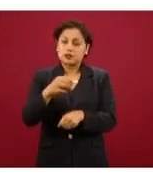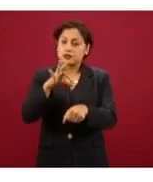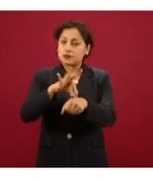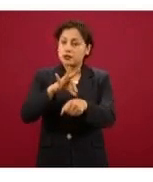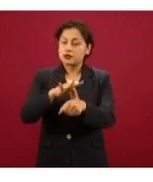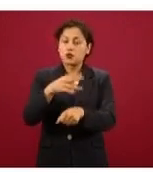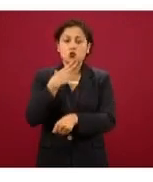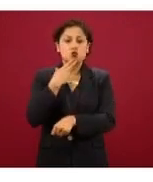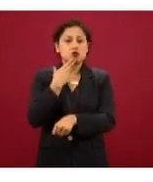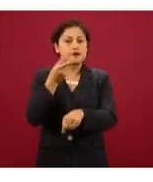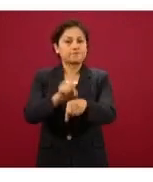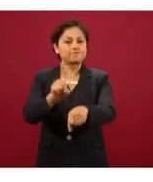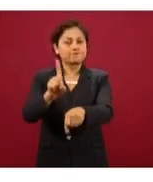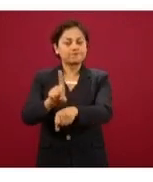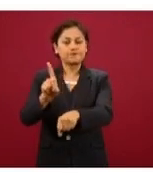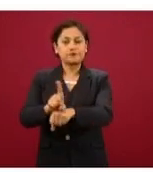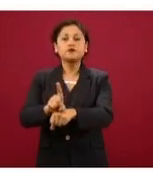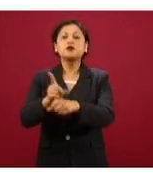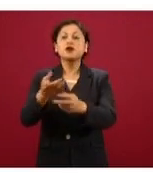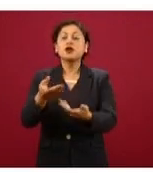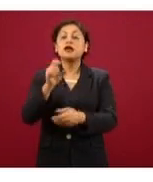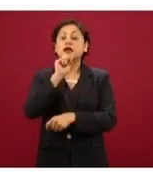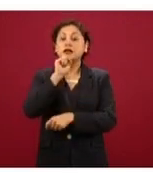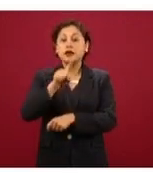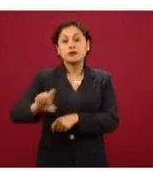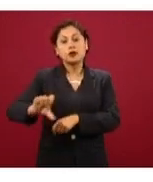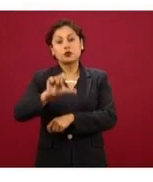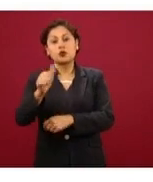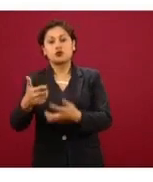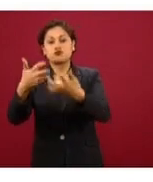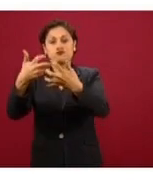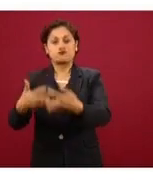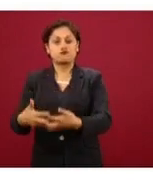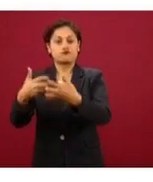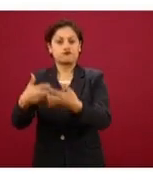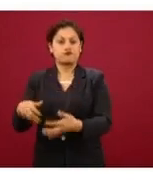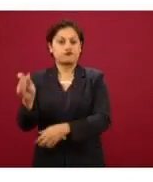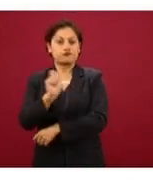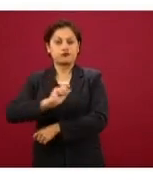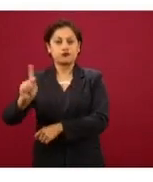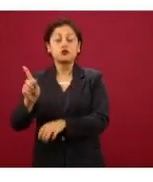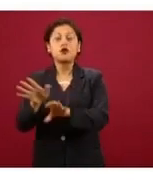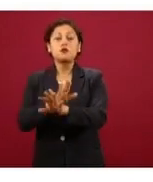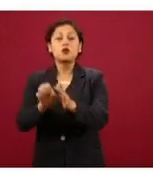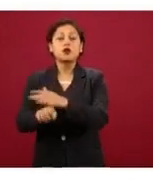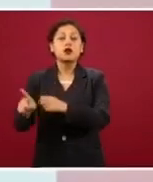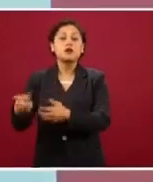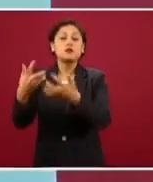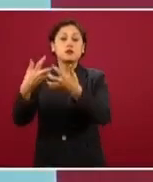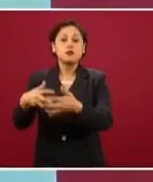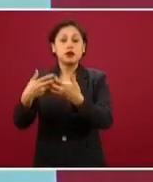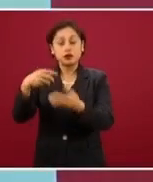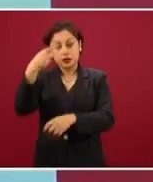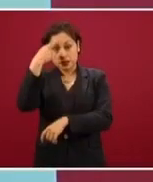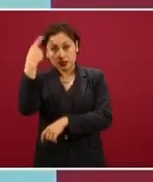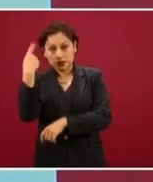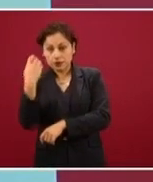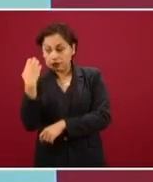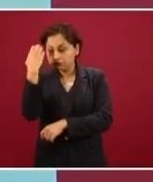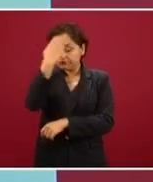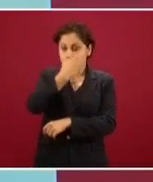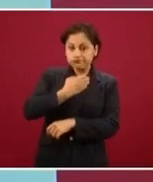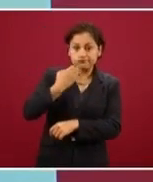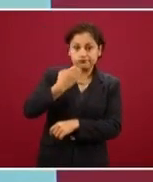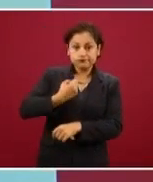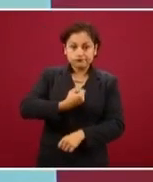médico, pero también hasta sofisticados equipos de diagnóstico como máquinas de última generación para el diagnóstico por